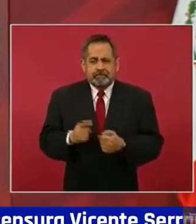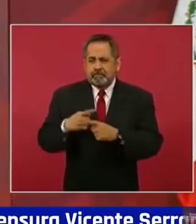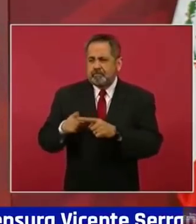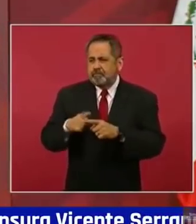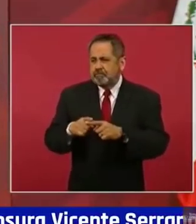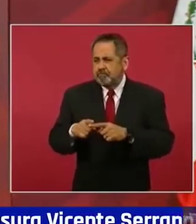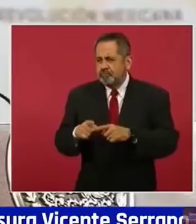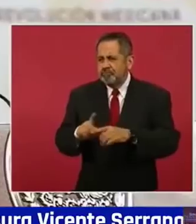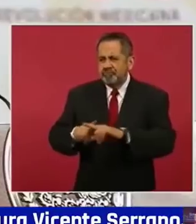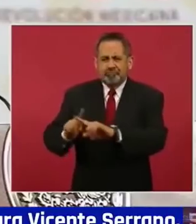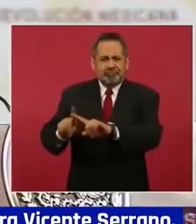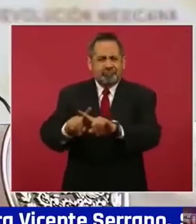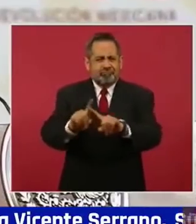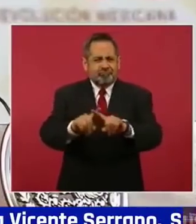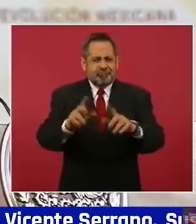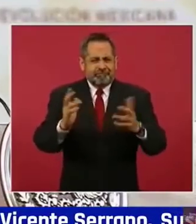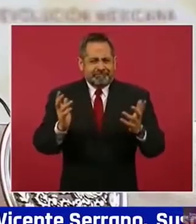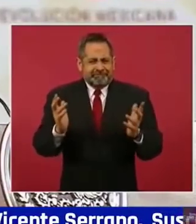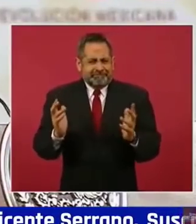plural, diversa.